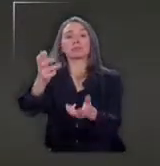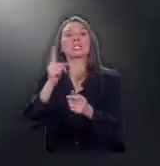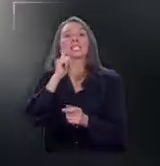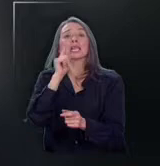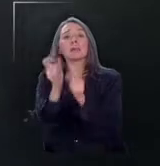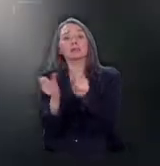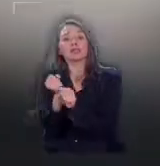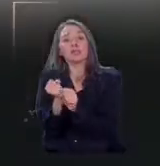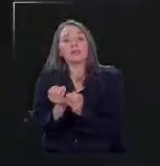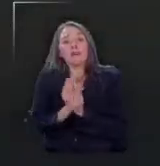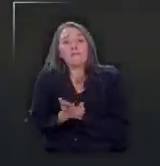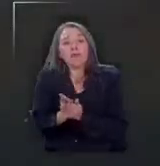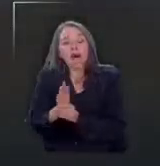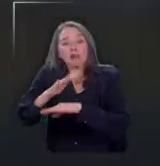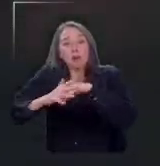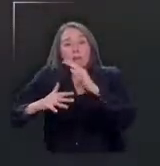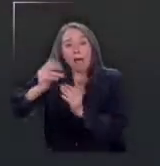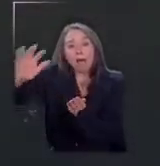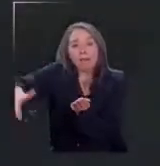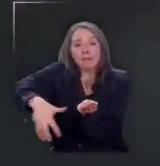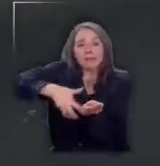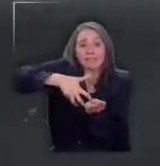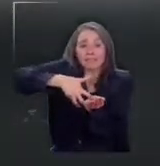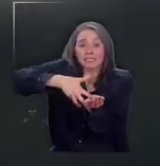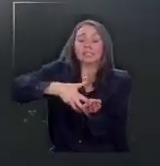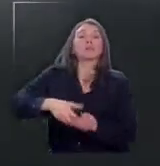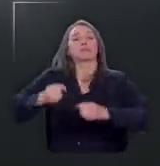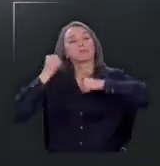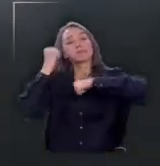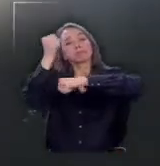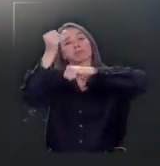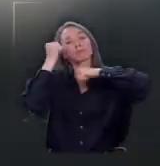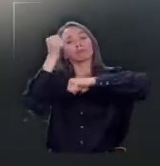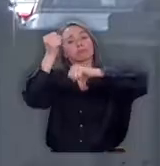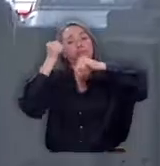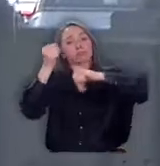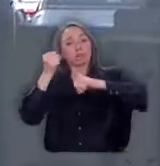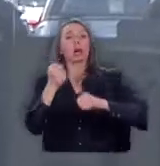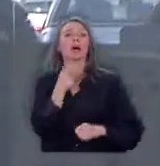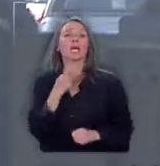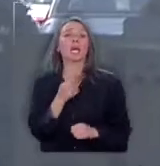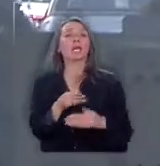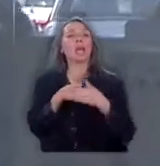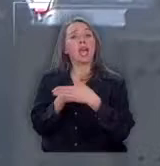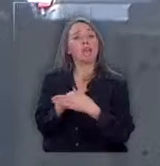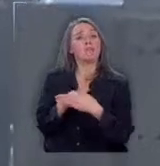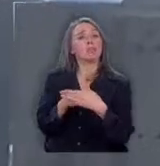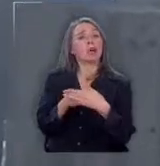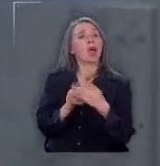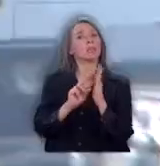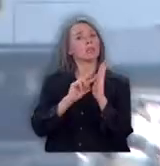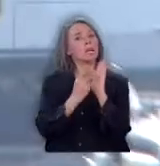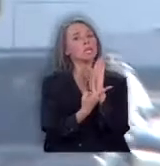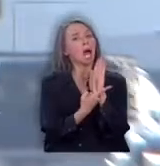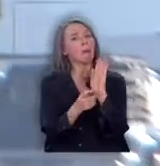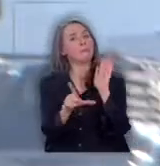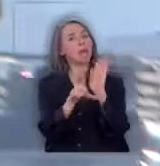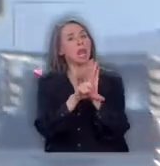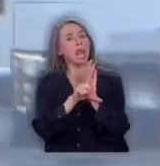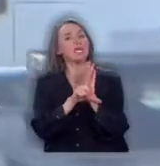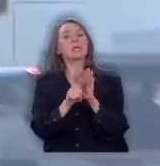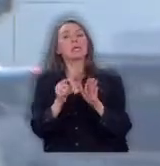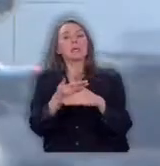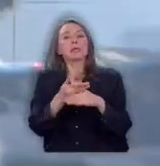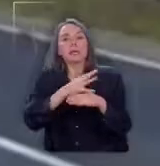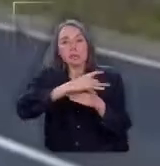Pescadores artesanales que salieron a la calle para protestar buscan evitar eventuales modificaciones a la ley de